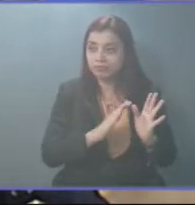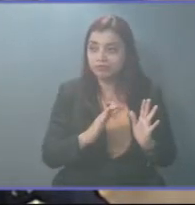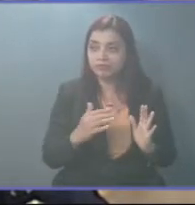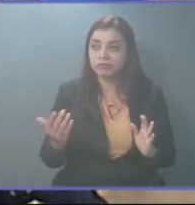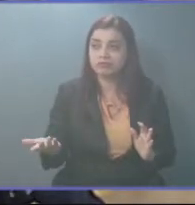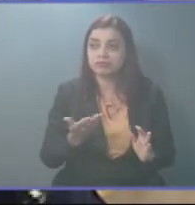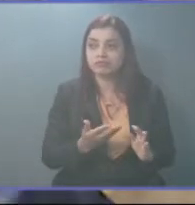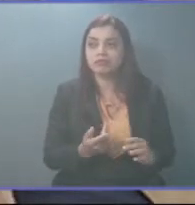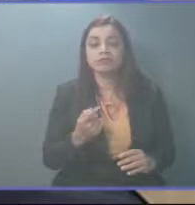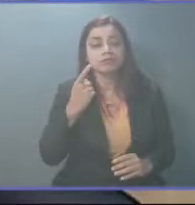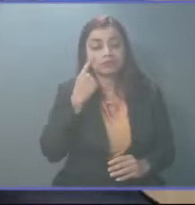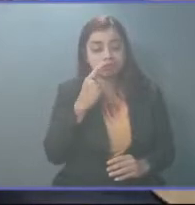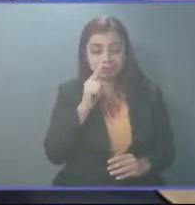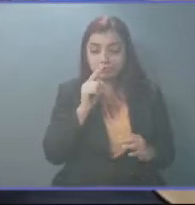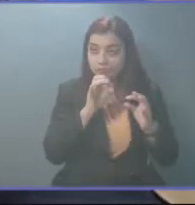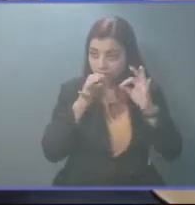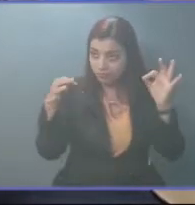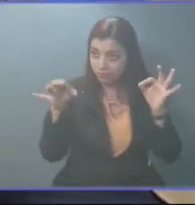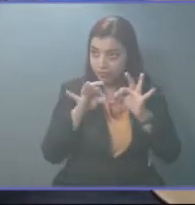quedaría así.